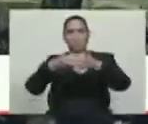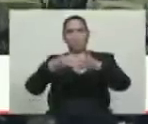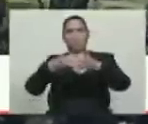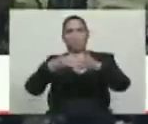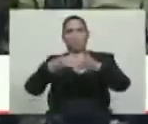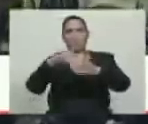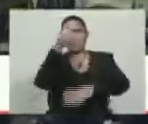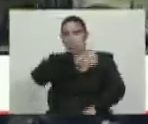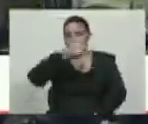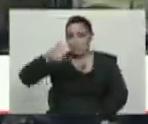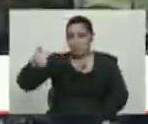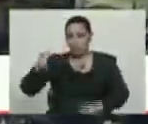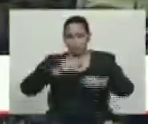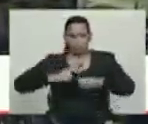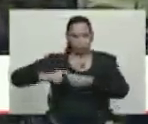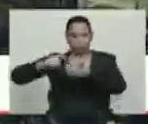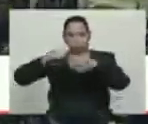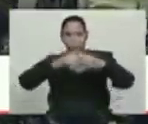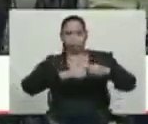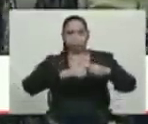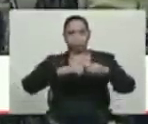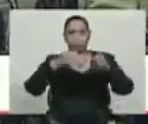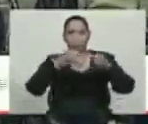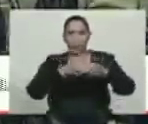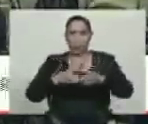De cada miembro de cada componente.